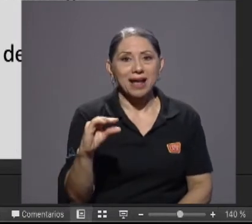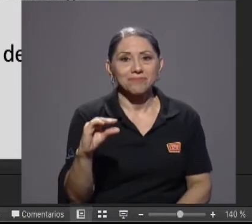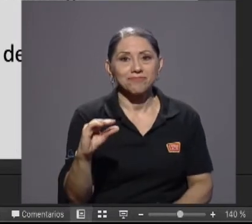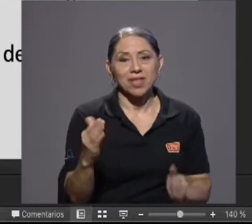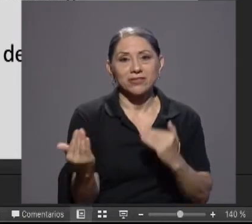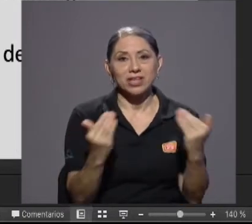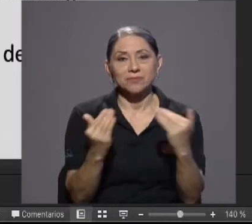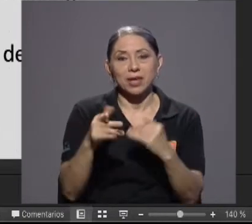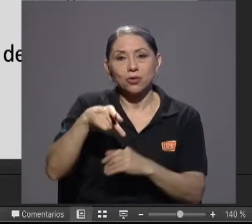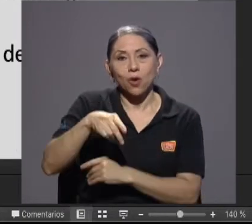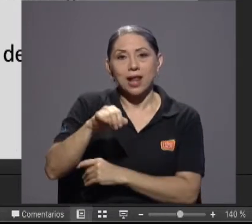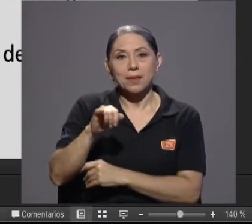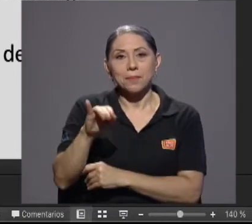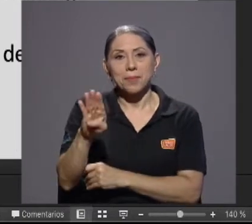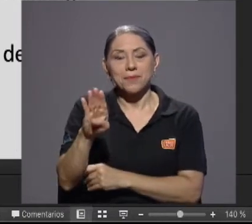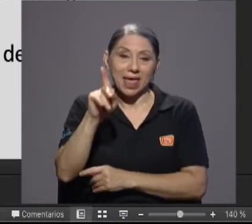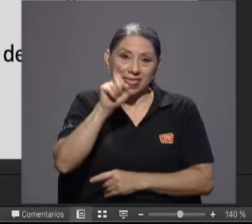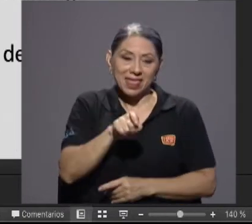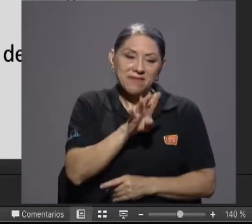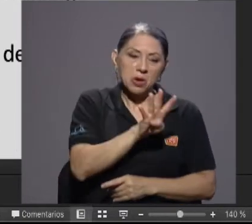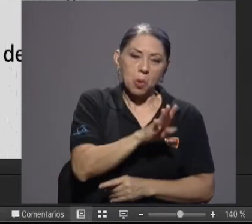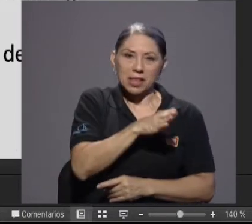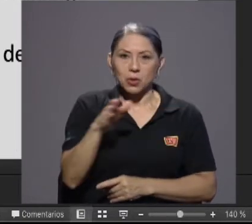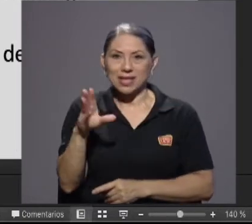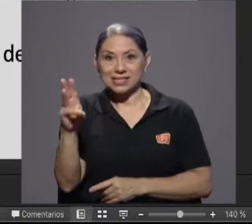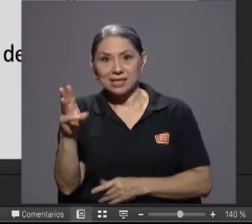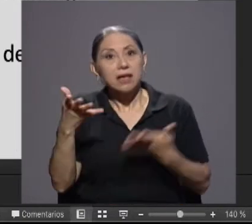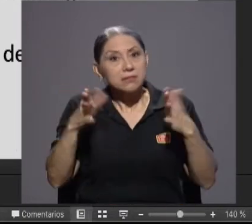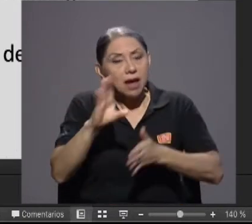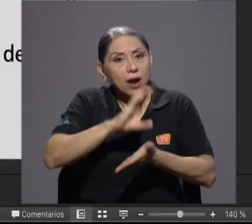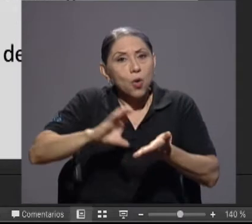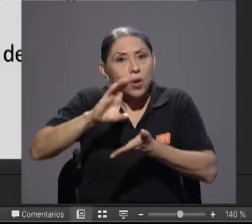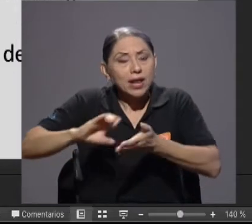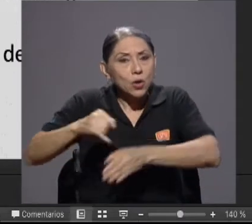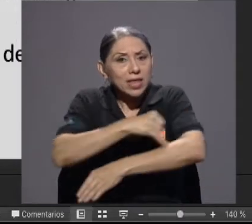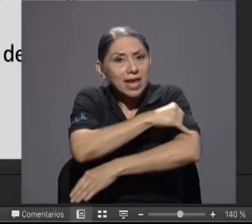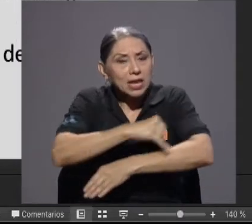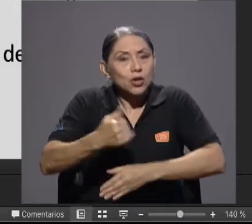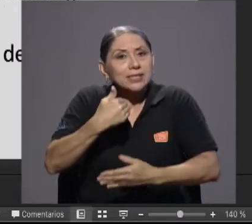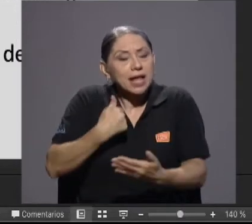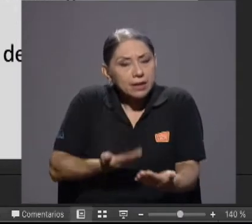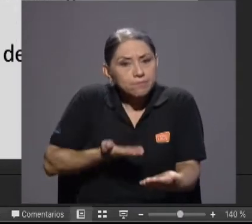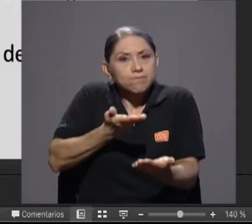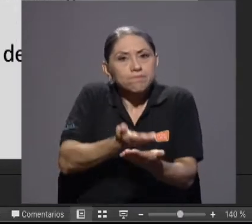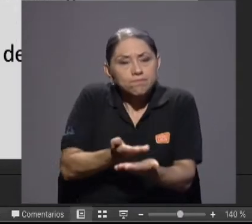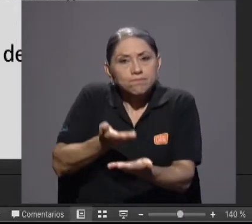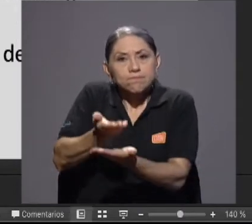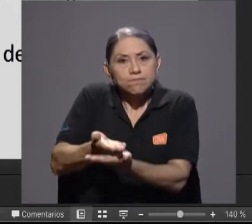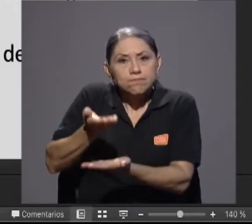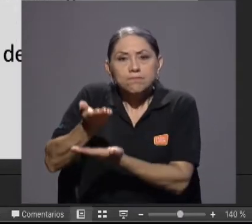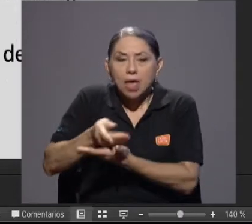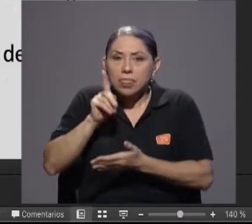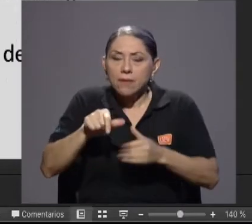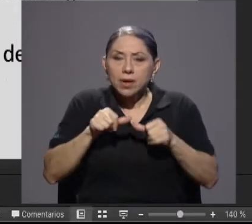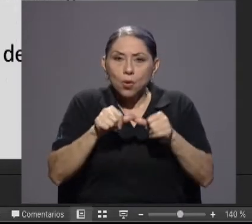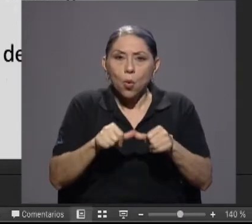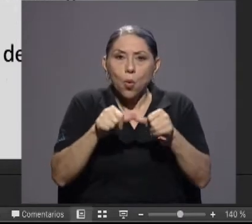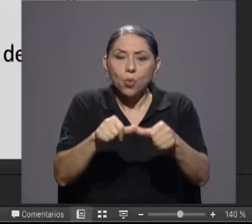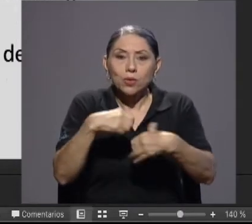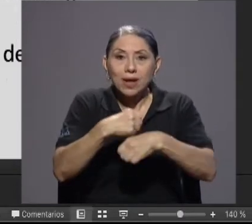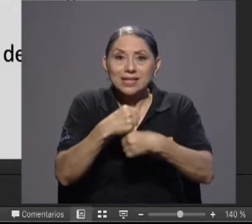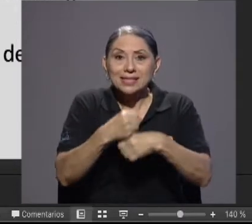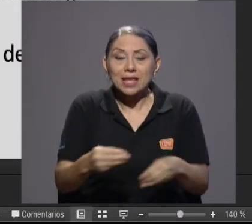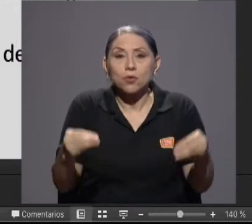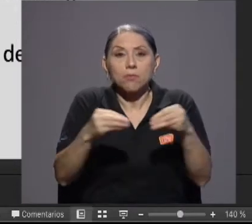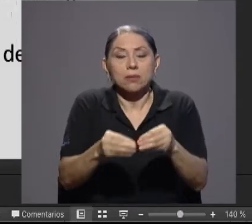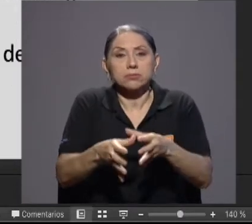y el 6. Hay poca gestión de obras nuevas ante el Colegio de Ingenieros. Esto debe continuarse haciendo y incrementándose. La